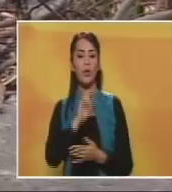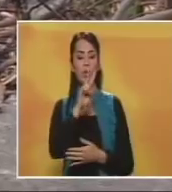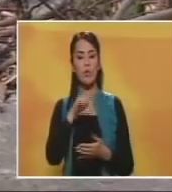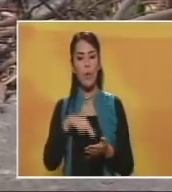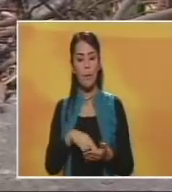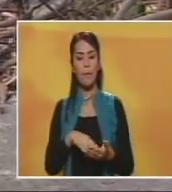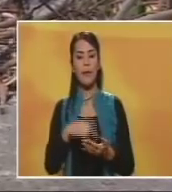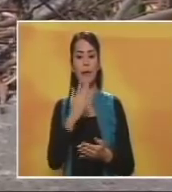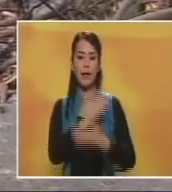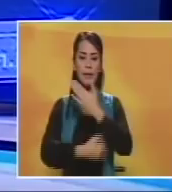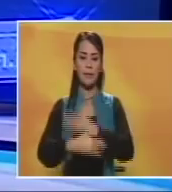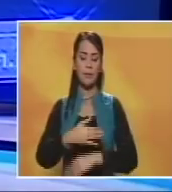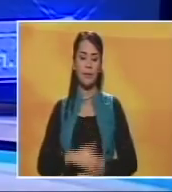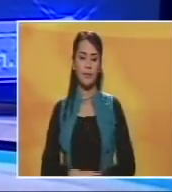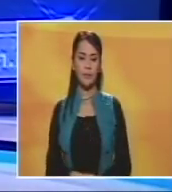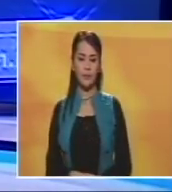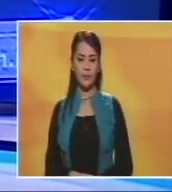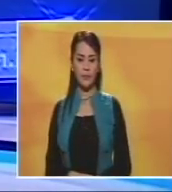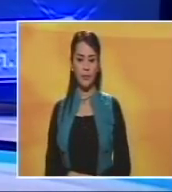heridos o afectados.